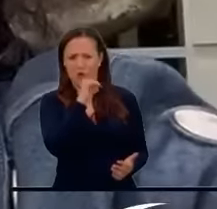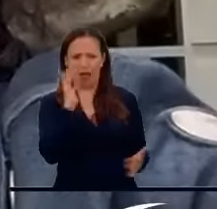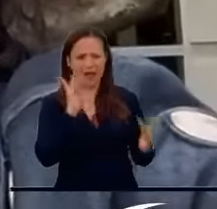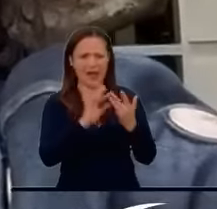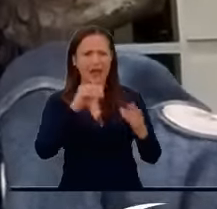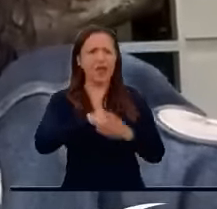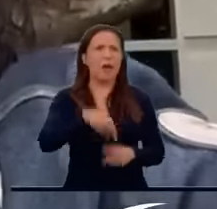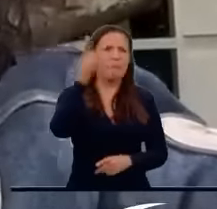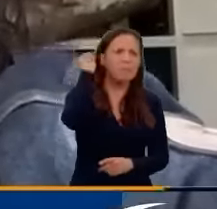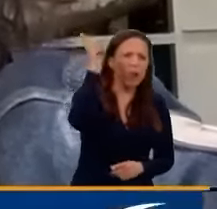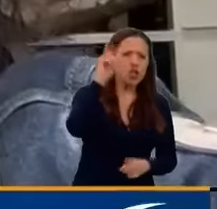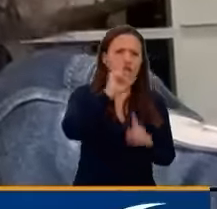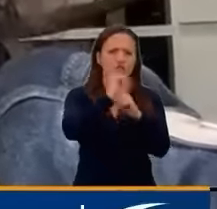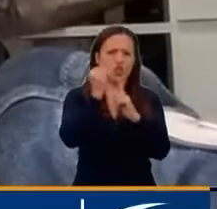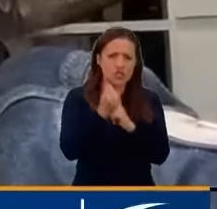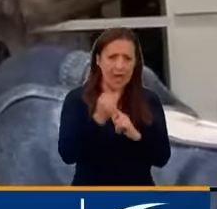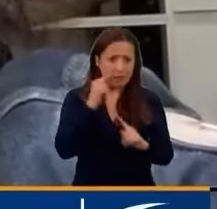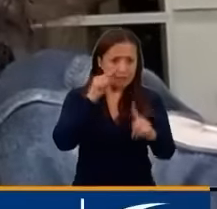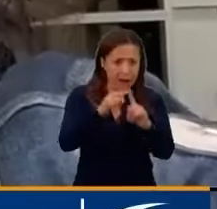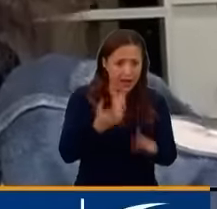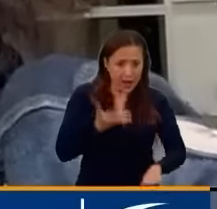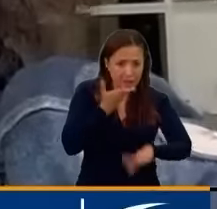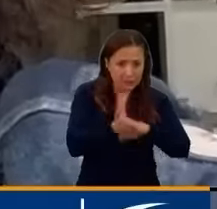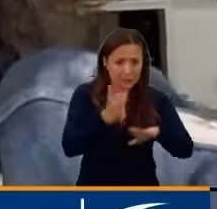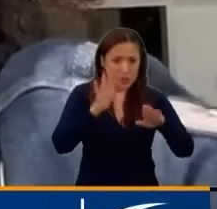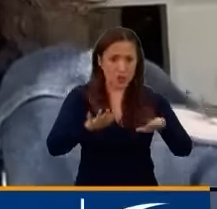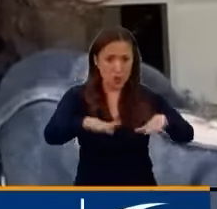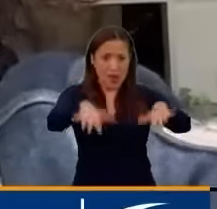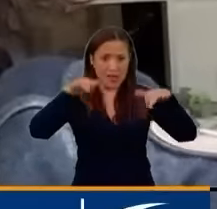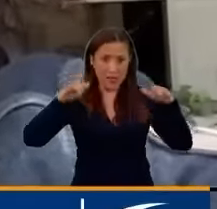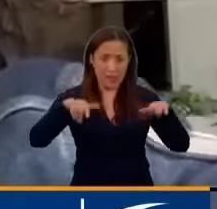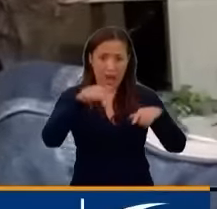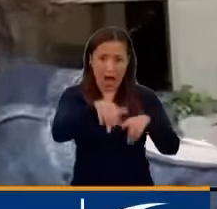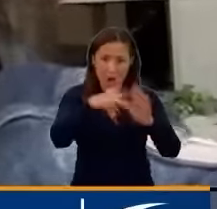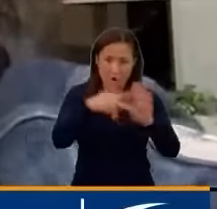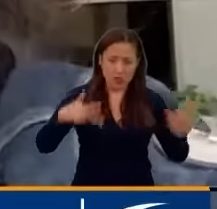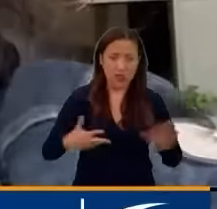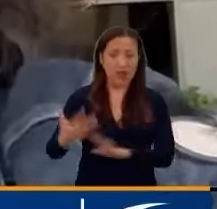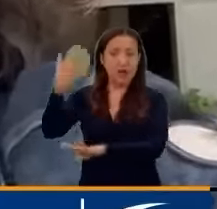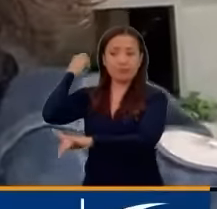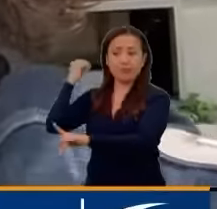el país para una constituyente. La del 91 se construyó en